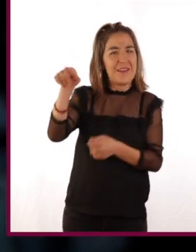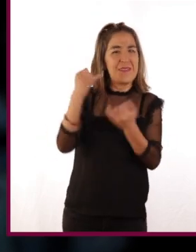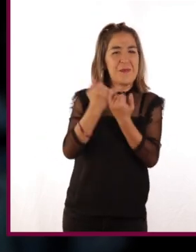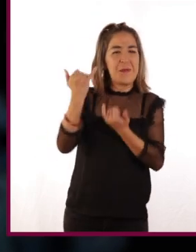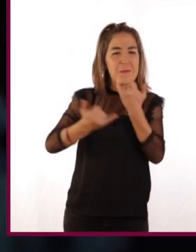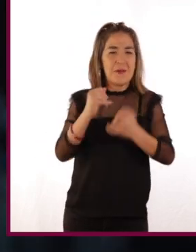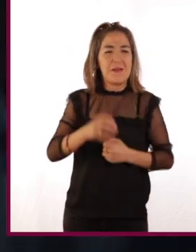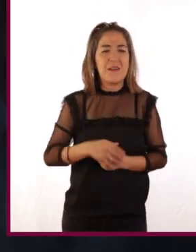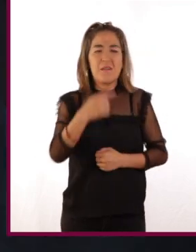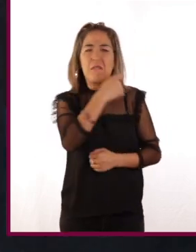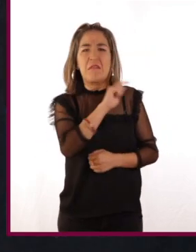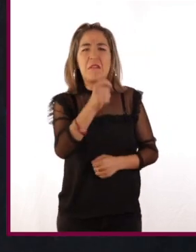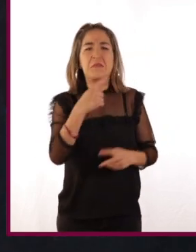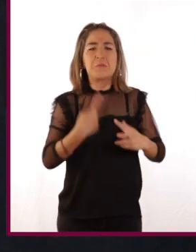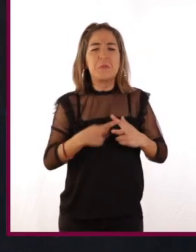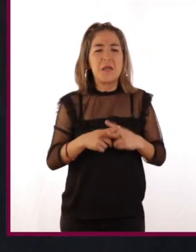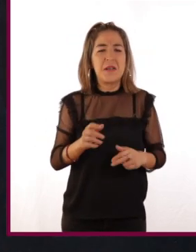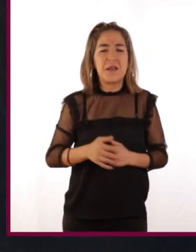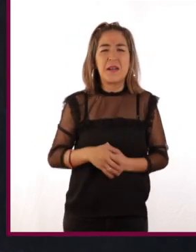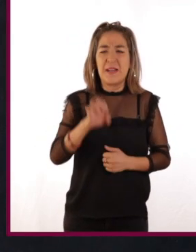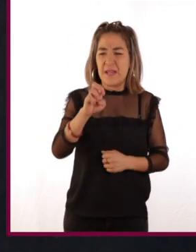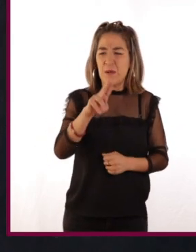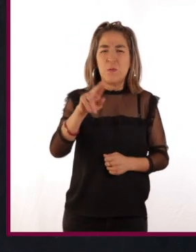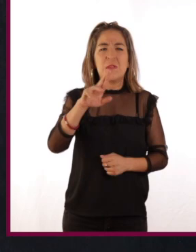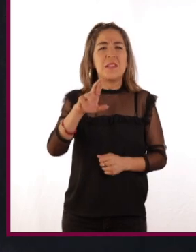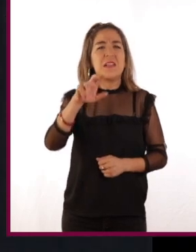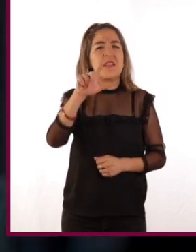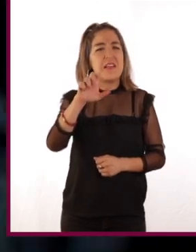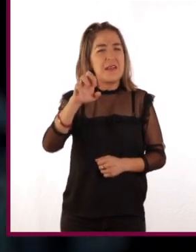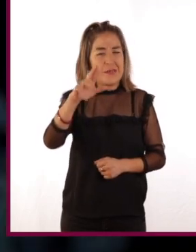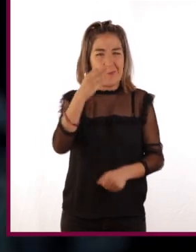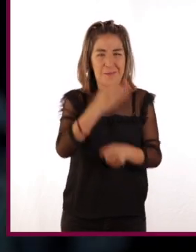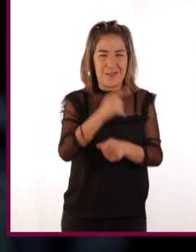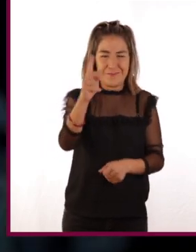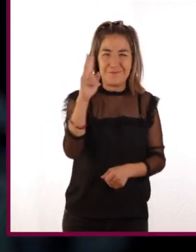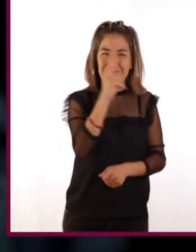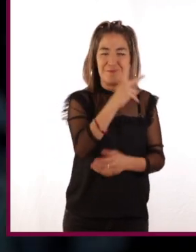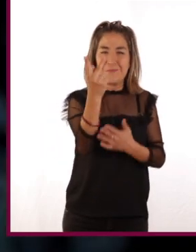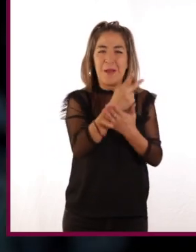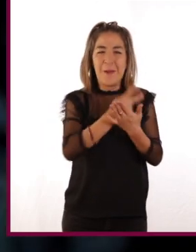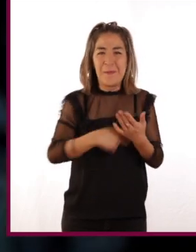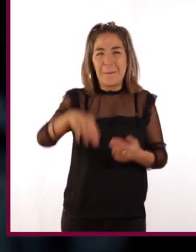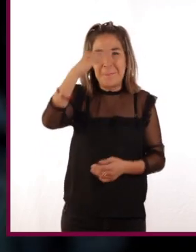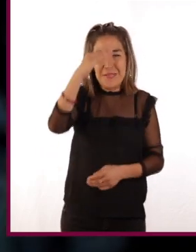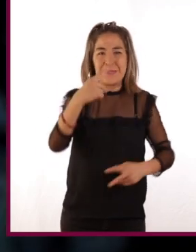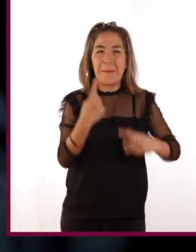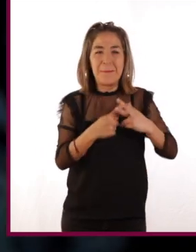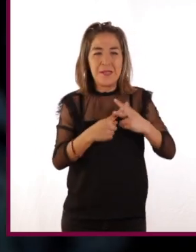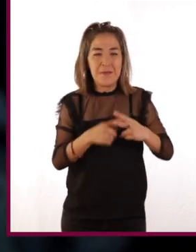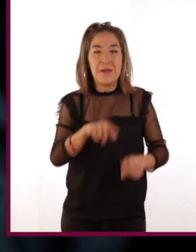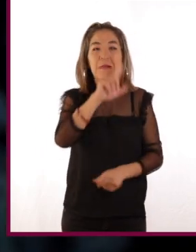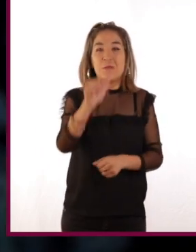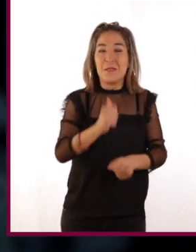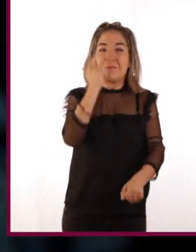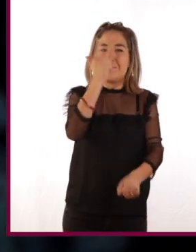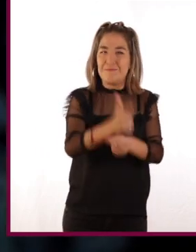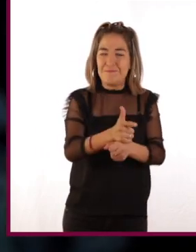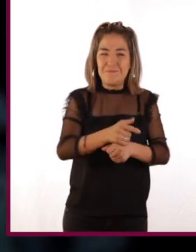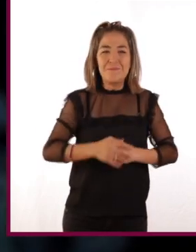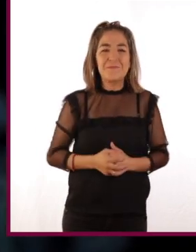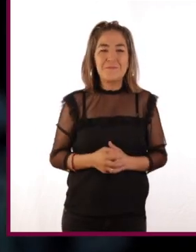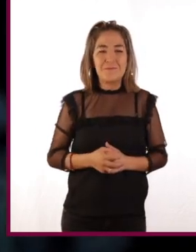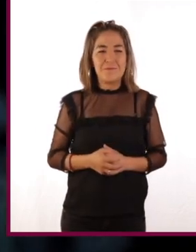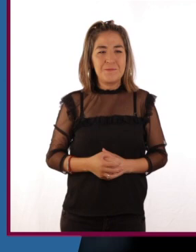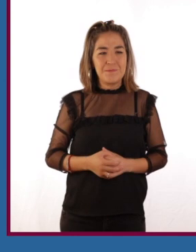de Ernesto? ¿Y qué tiene que ver en todo esto el matemático Euler? Quédate a ver este programa de pensamiento matemático y